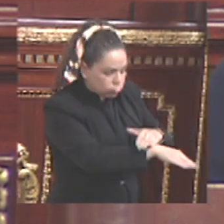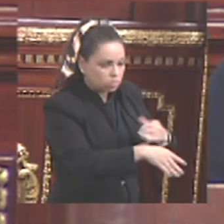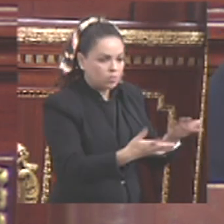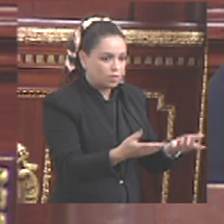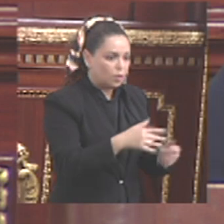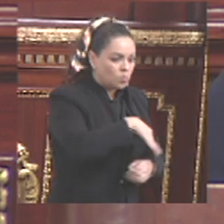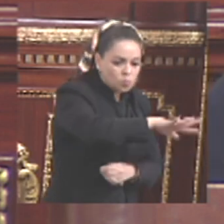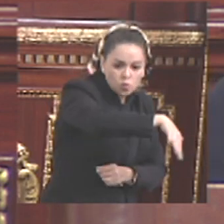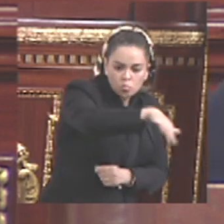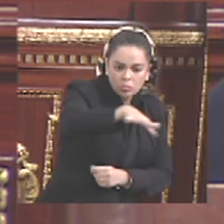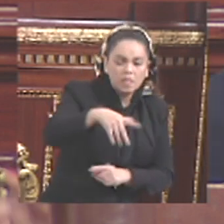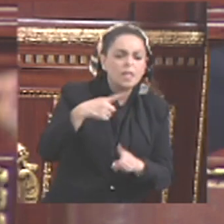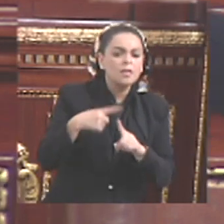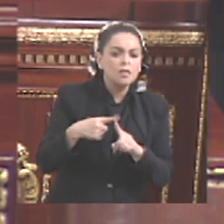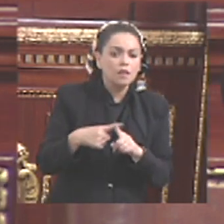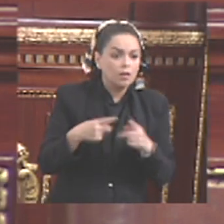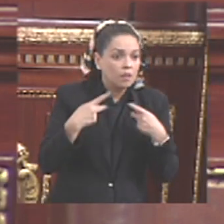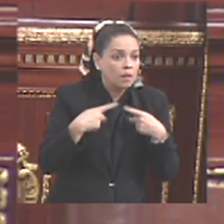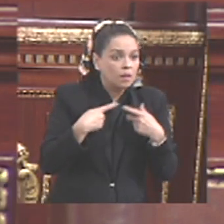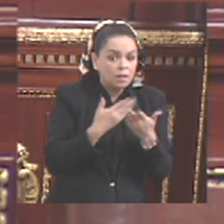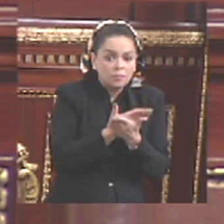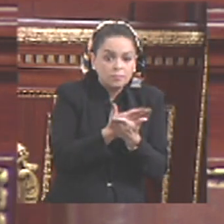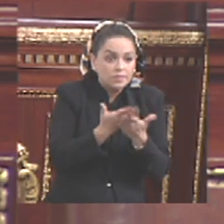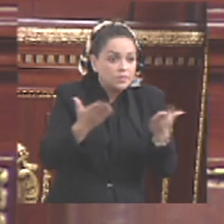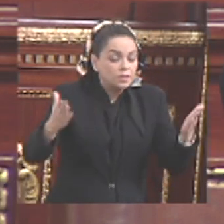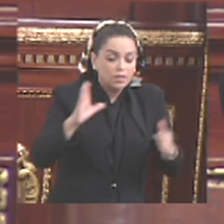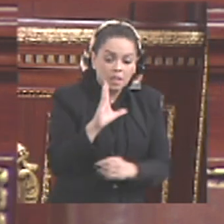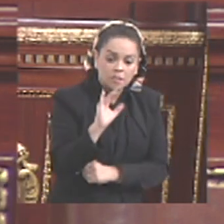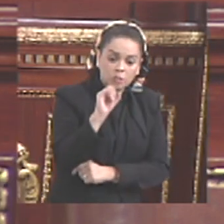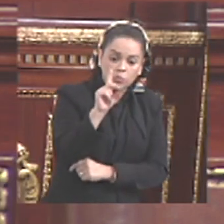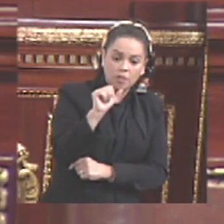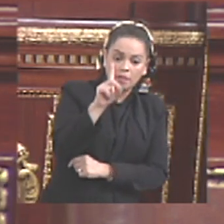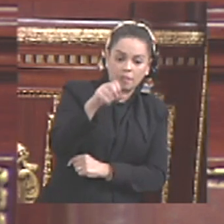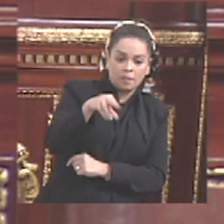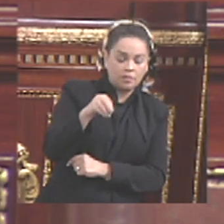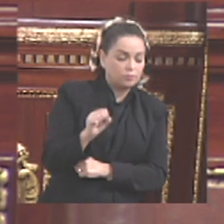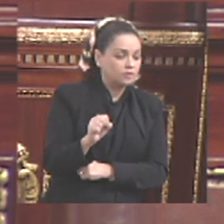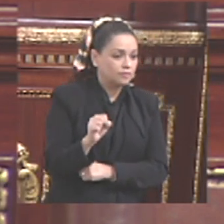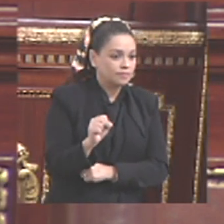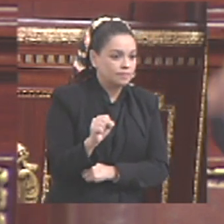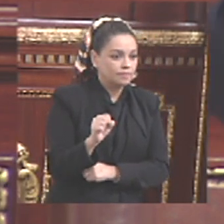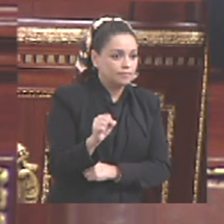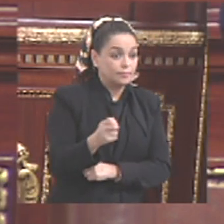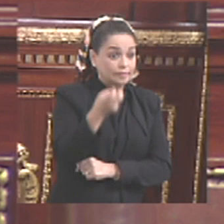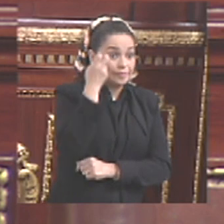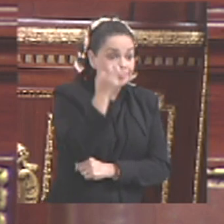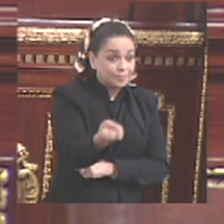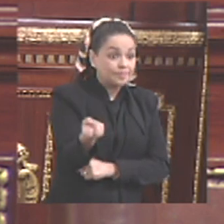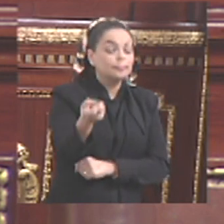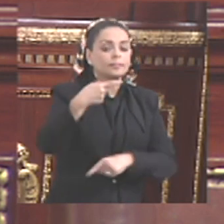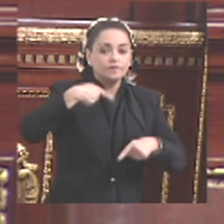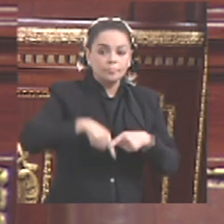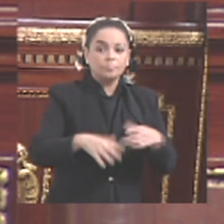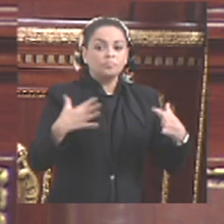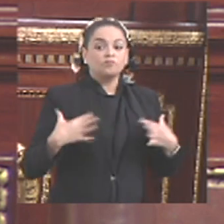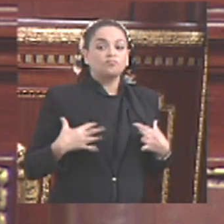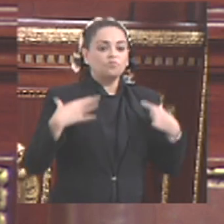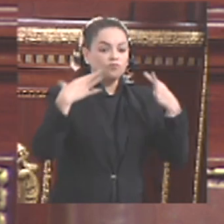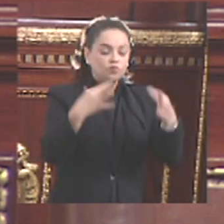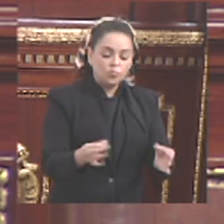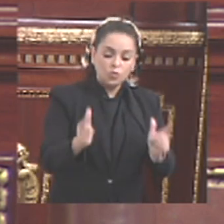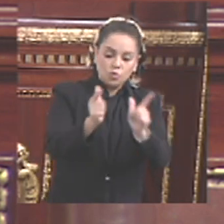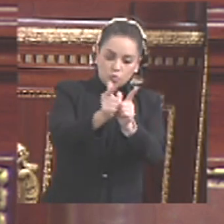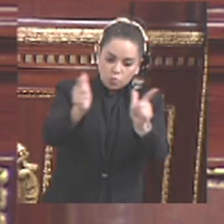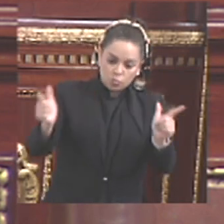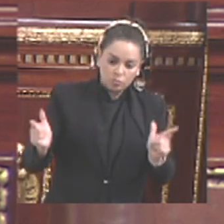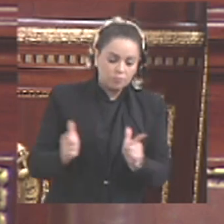surgió uno de los grandes movimientos sociales de esta ciudad, cuando se empezaron a organizar todos